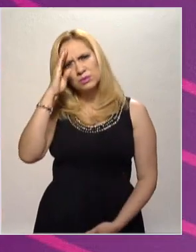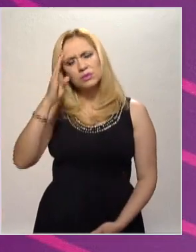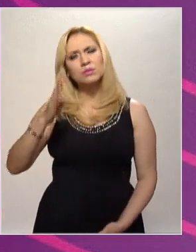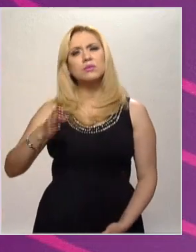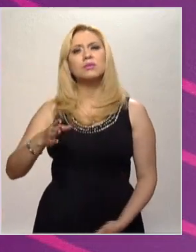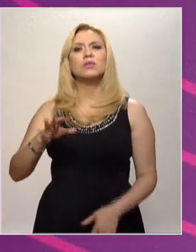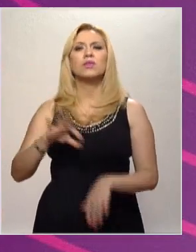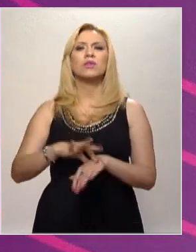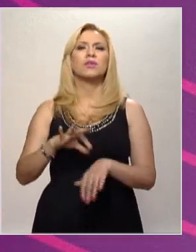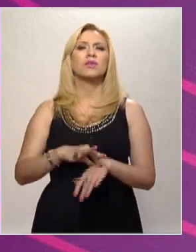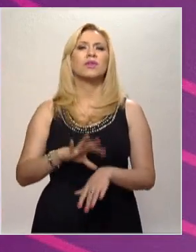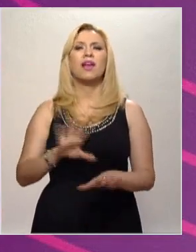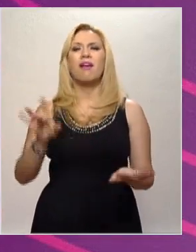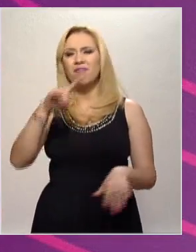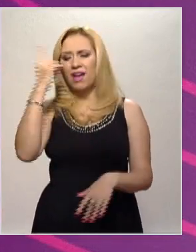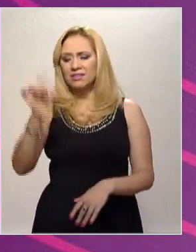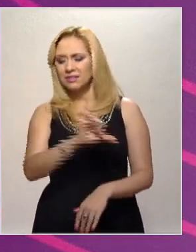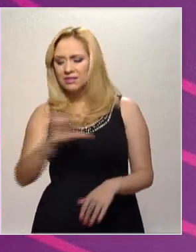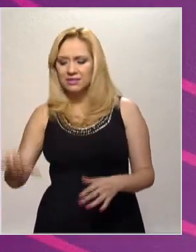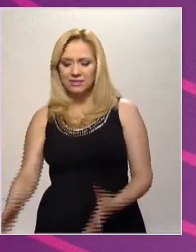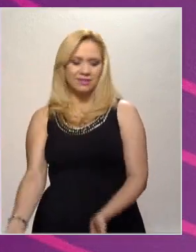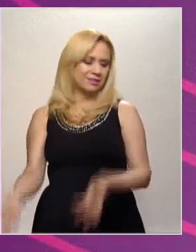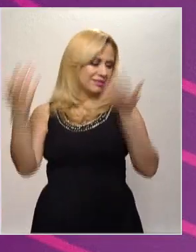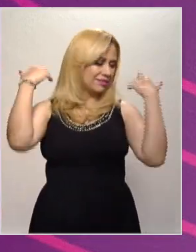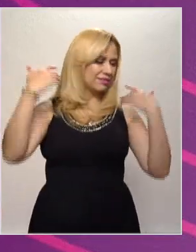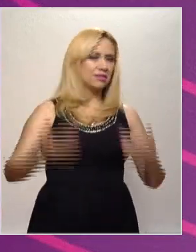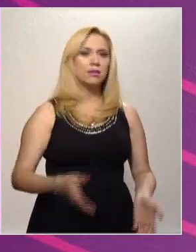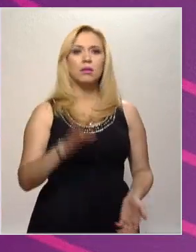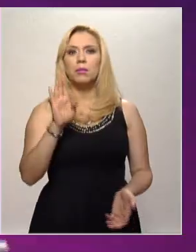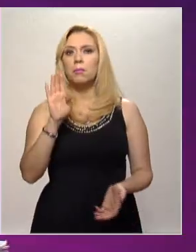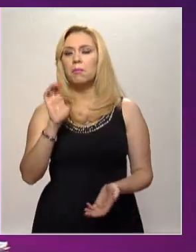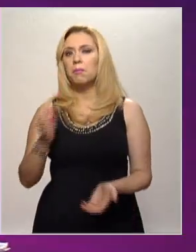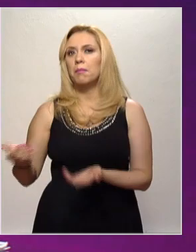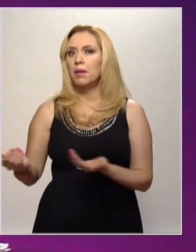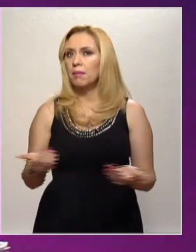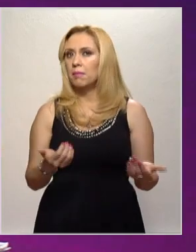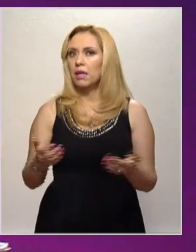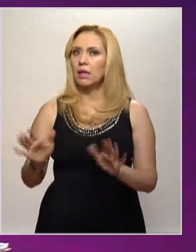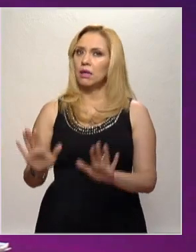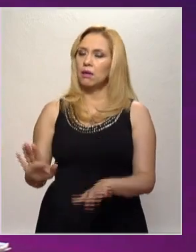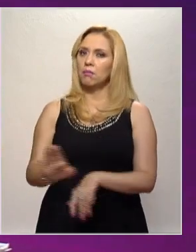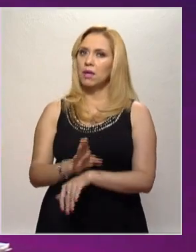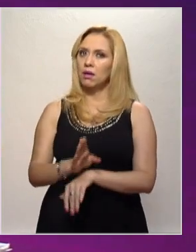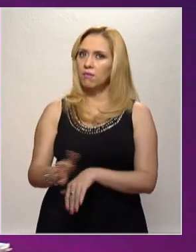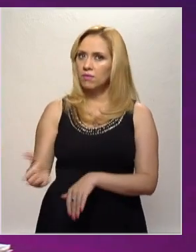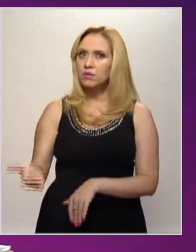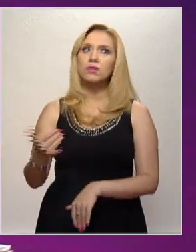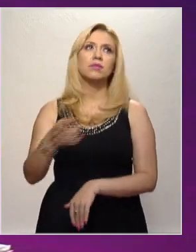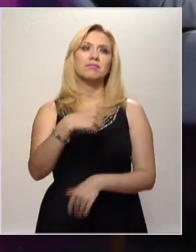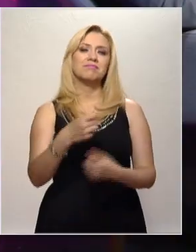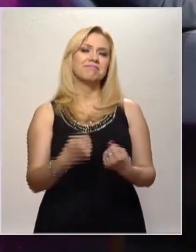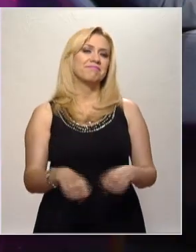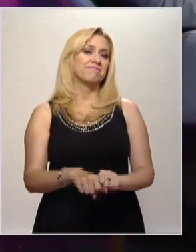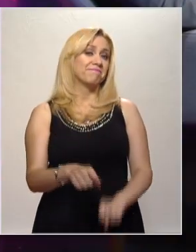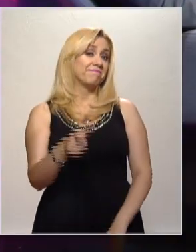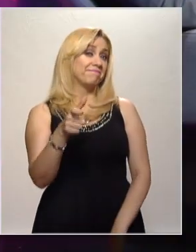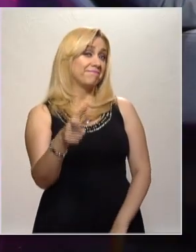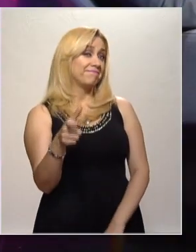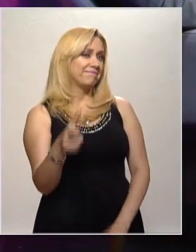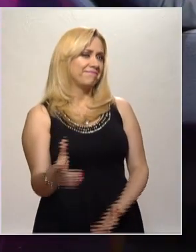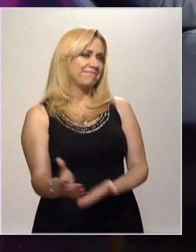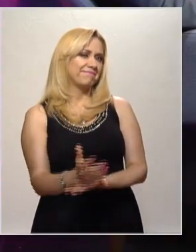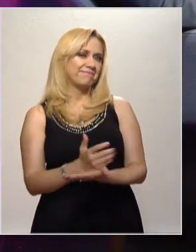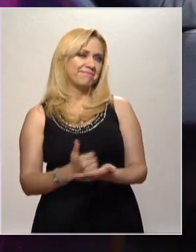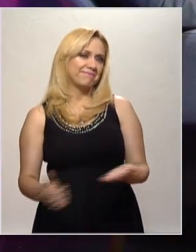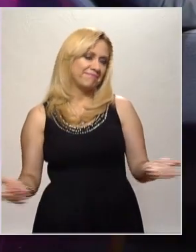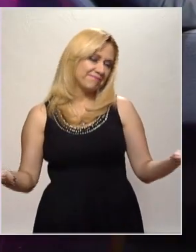comodidad de los médicos que realmente en beneficio de las mujeres y de los bebés. Ujú. Oye, Y por el papel que juegan las compañías aseguradoras. Claro. Sí,